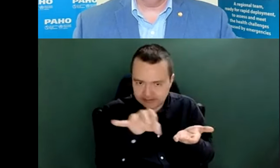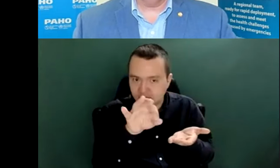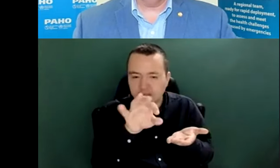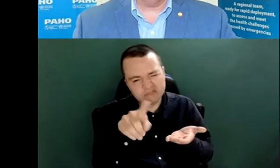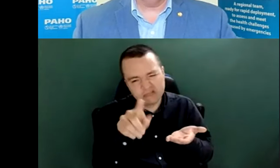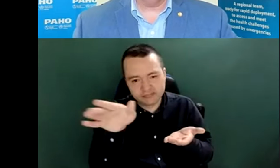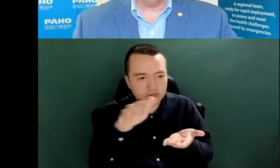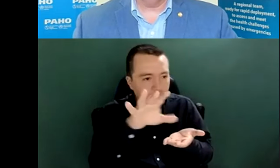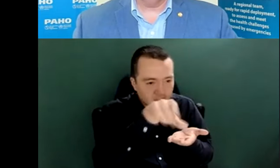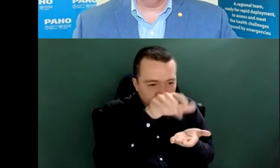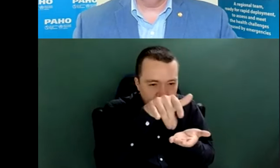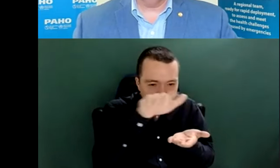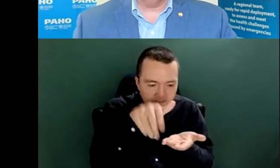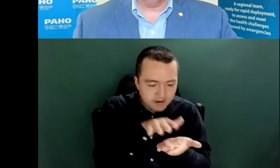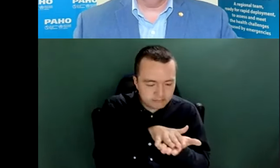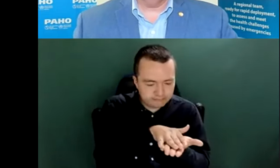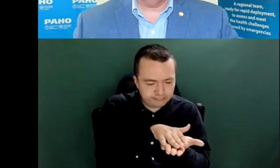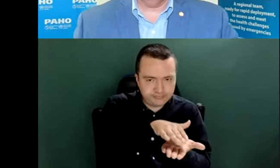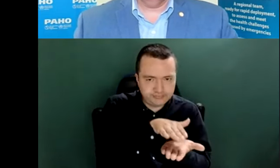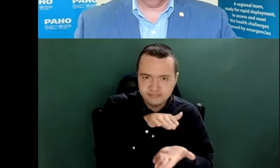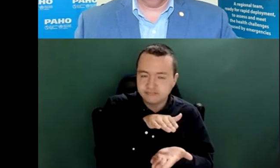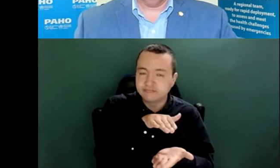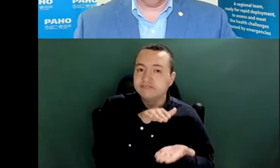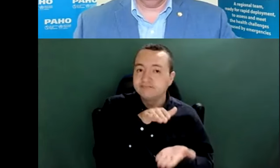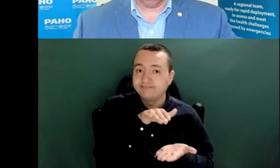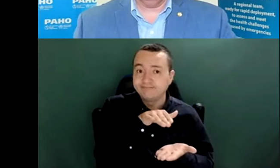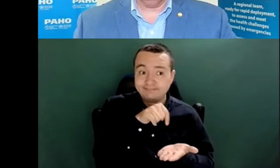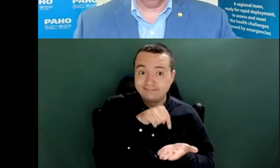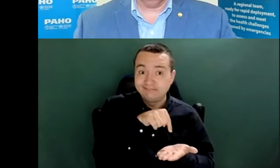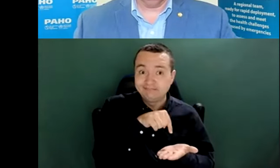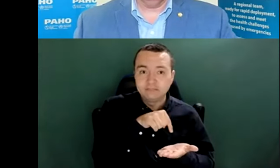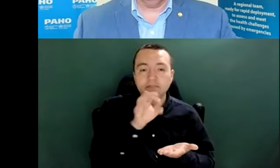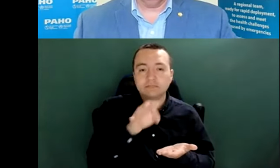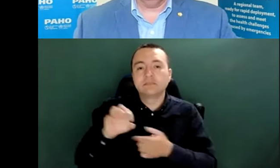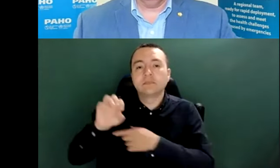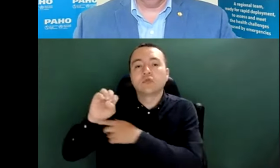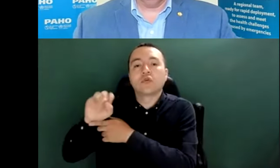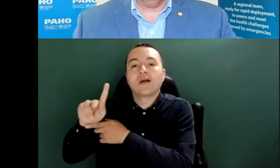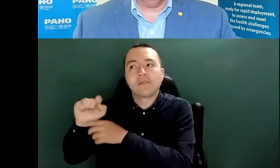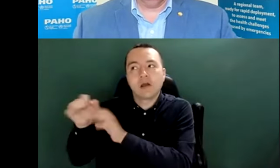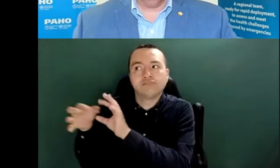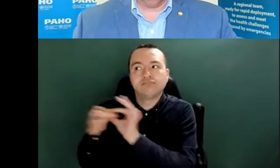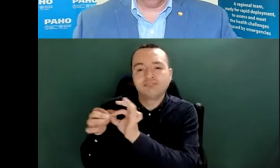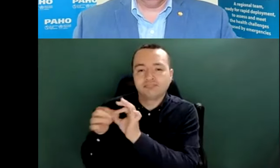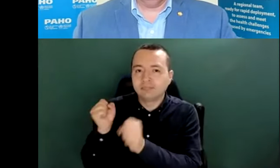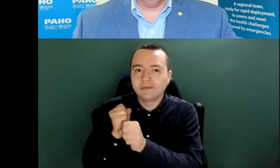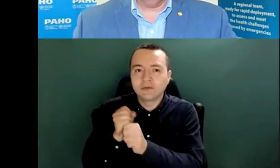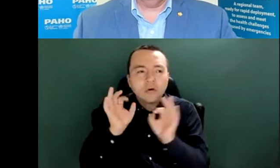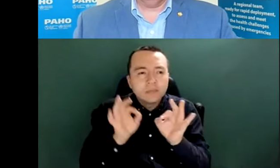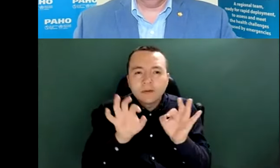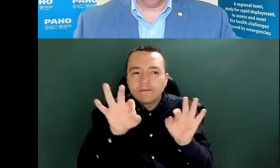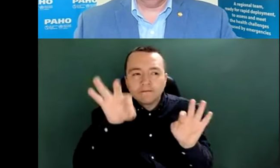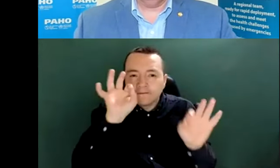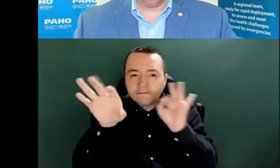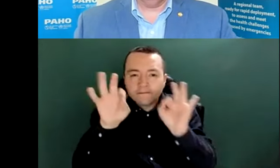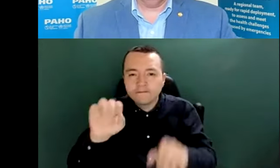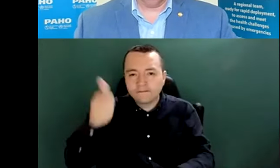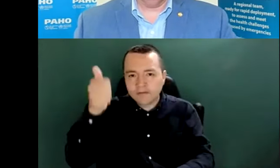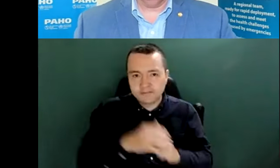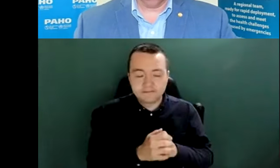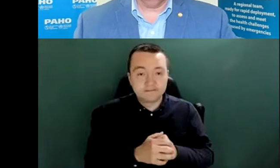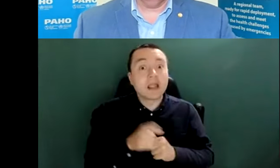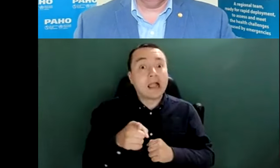el trabajo de priorización por la OPS y comenzamos con telesalud, la